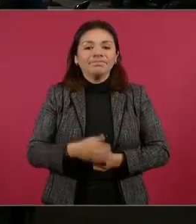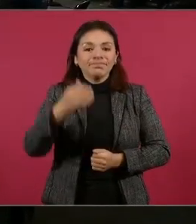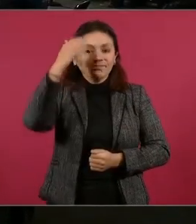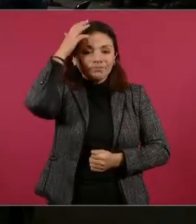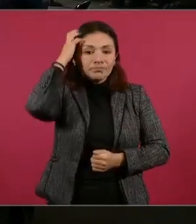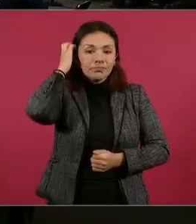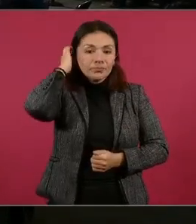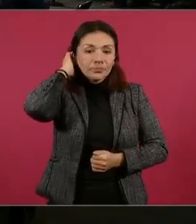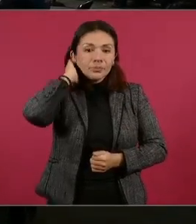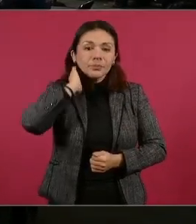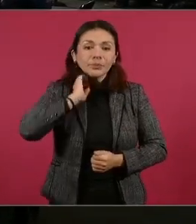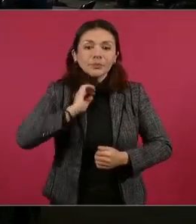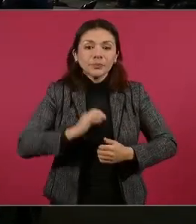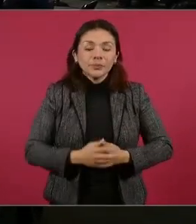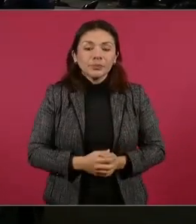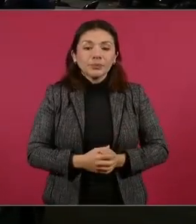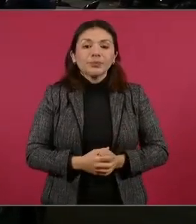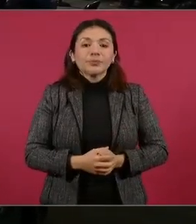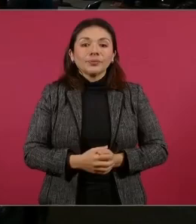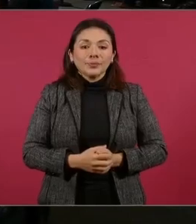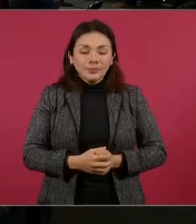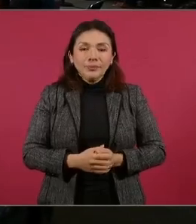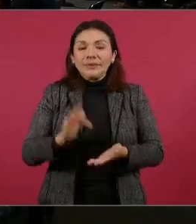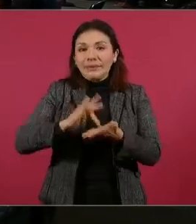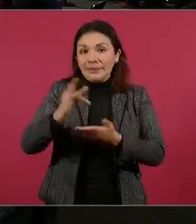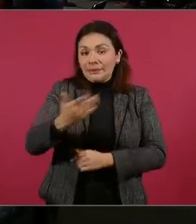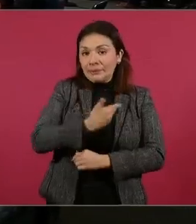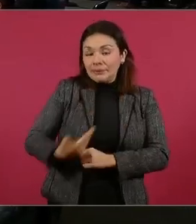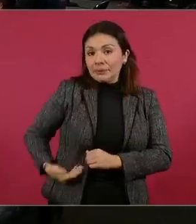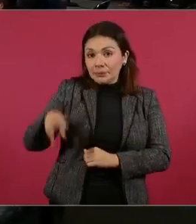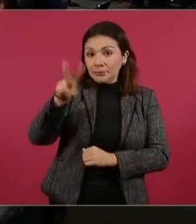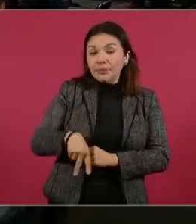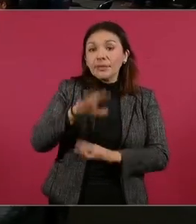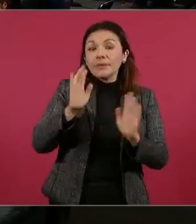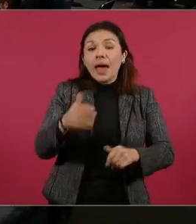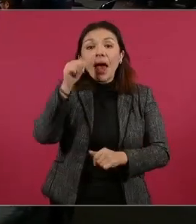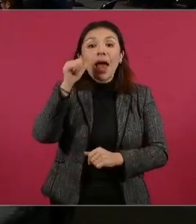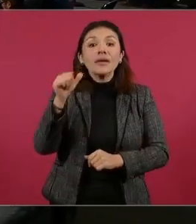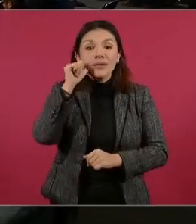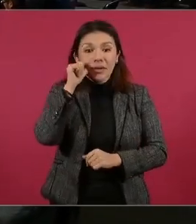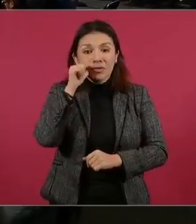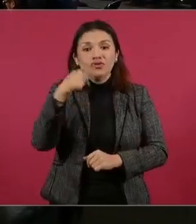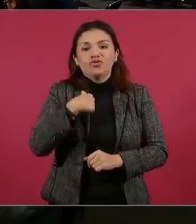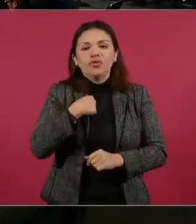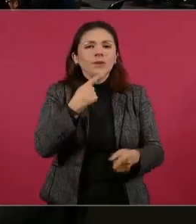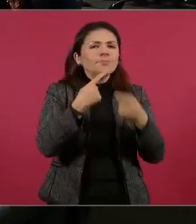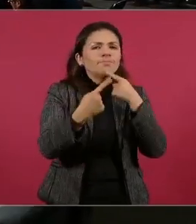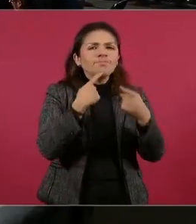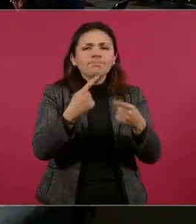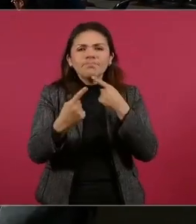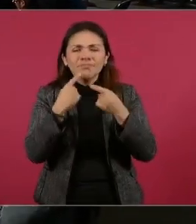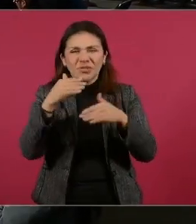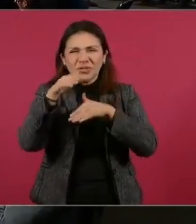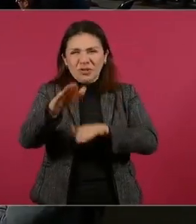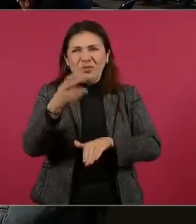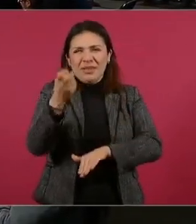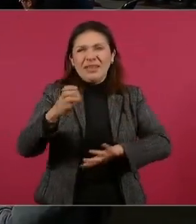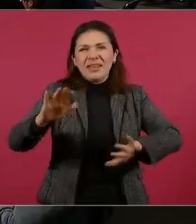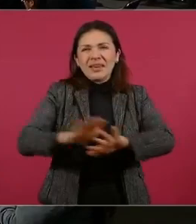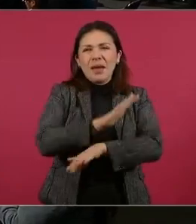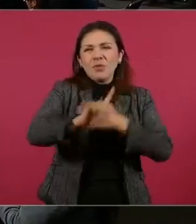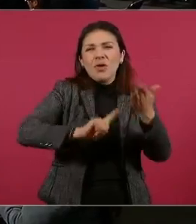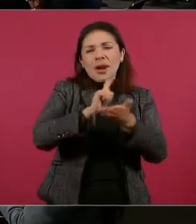adelante Muchas gracias presidente en efecto el día de ayer estuvimos hablando Ya de las reformas de